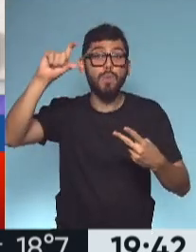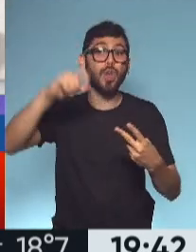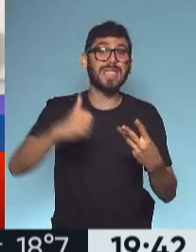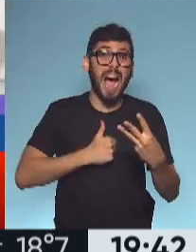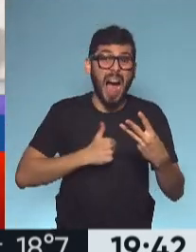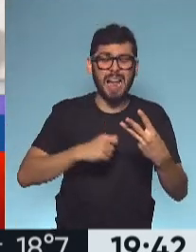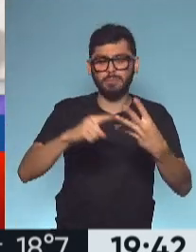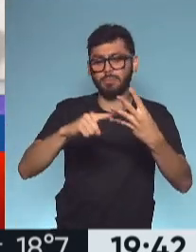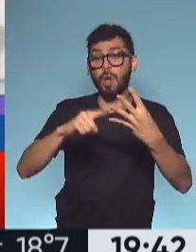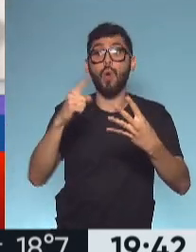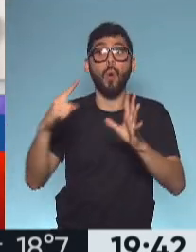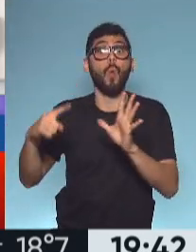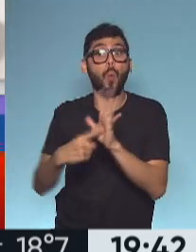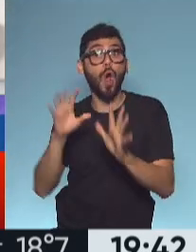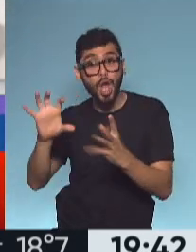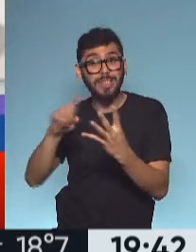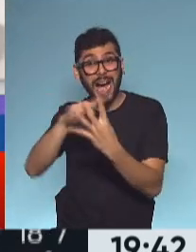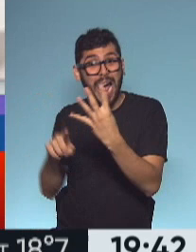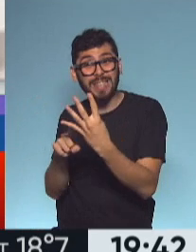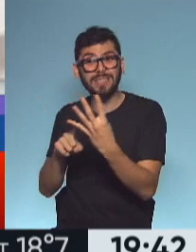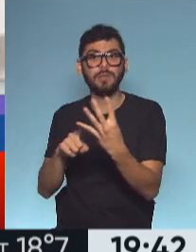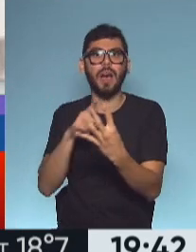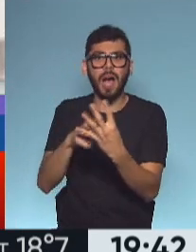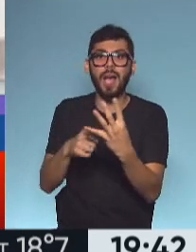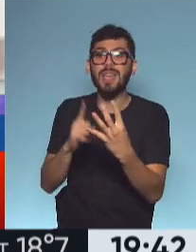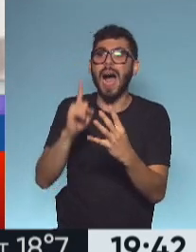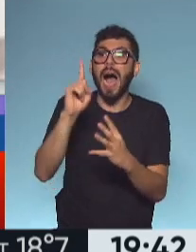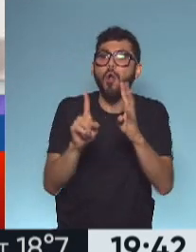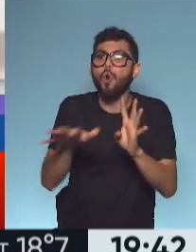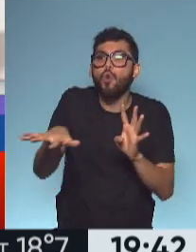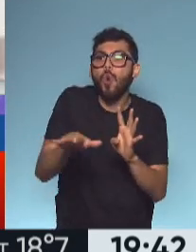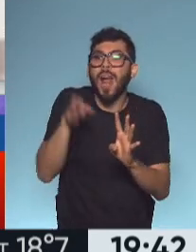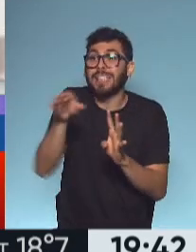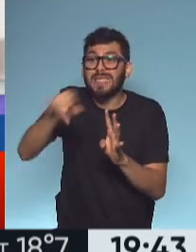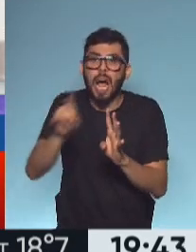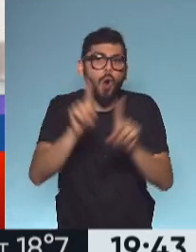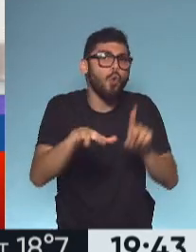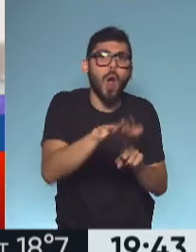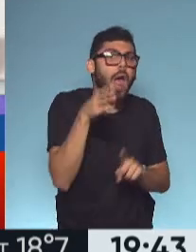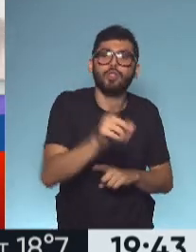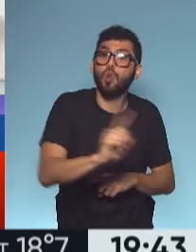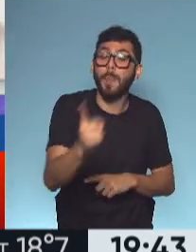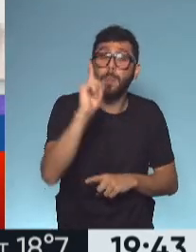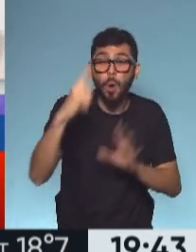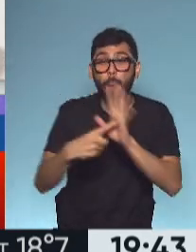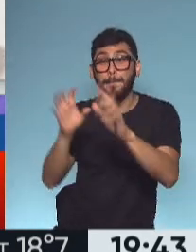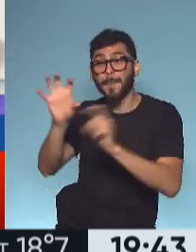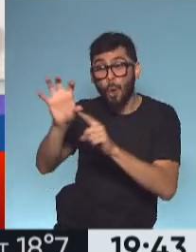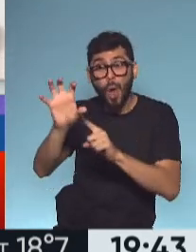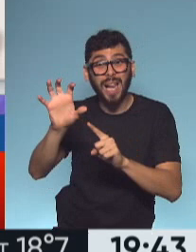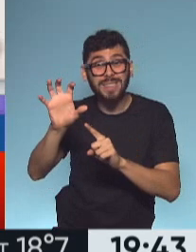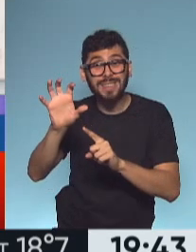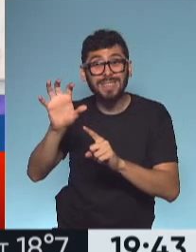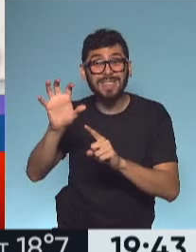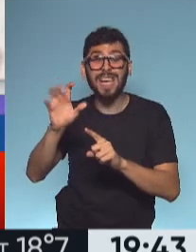la propia provincia de Buenos Aires, tenemos en parte del territorio. Pero para hacer un ejemplo, la provincia de Buenos Aires, en casi 100